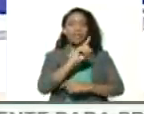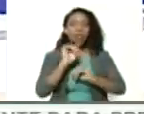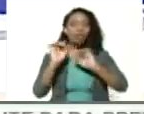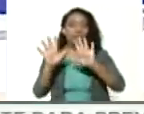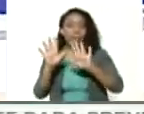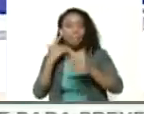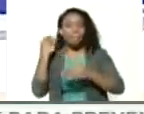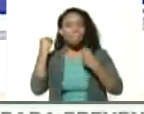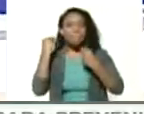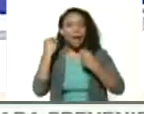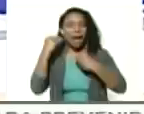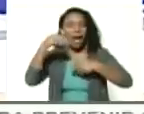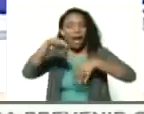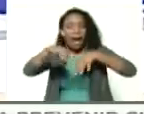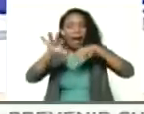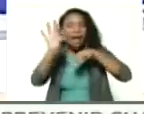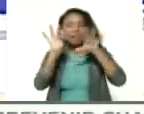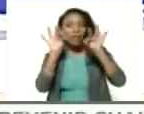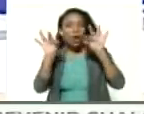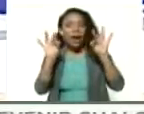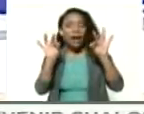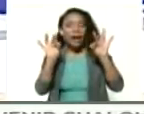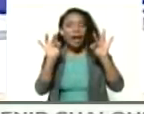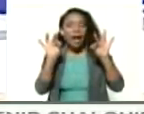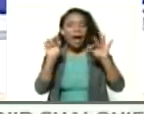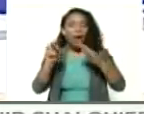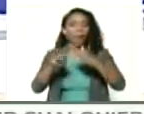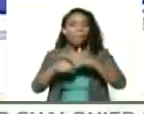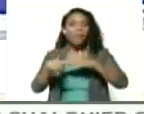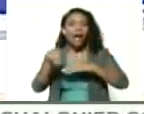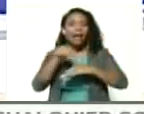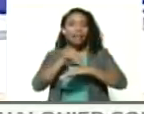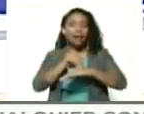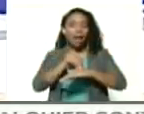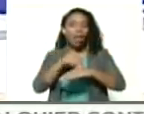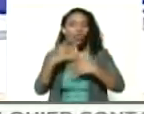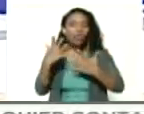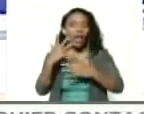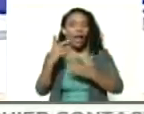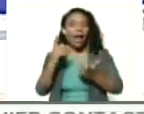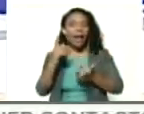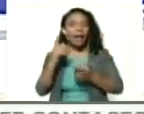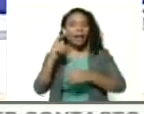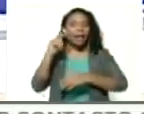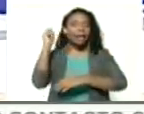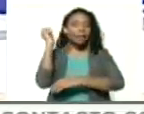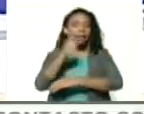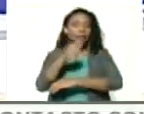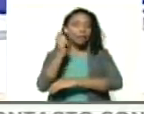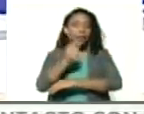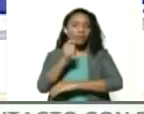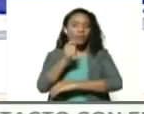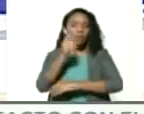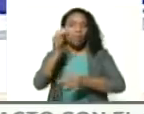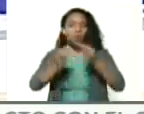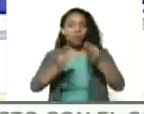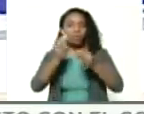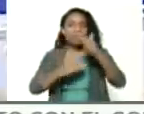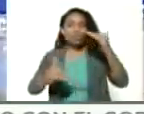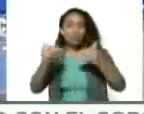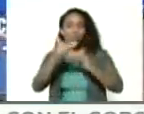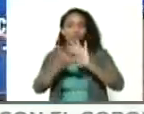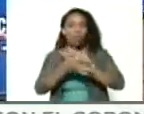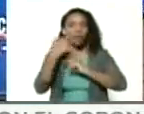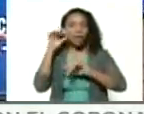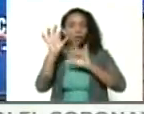elegir a los magistrados del Tribunal Supremo de Justicia, para elegir a los